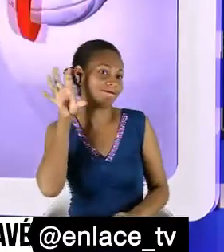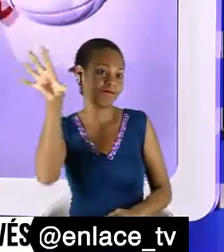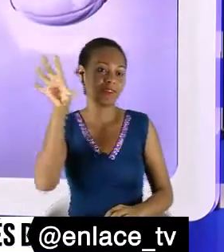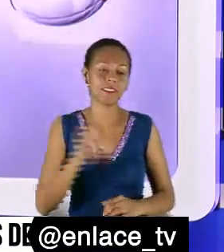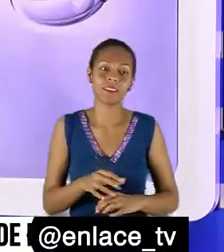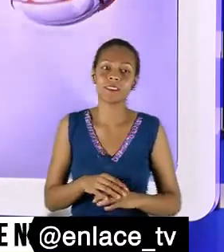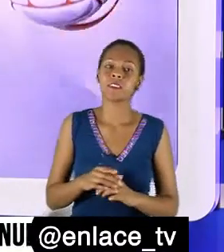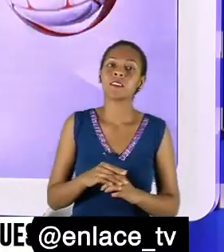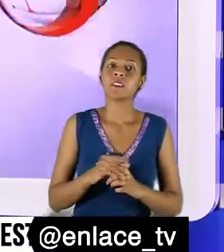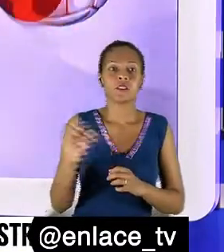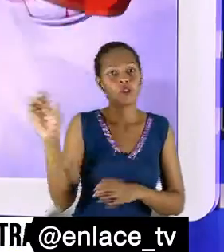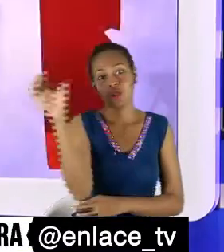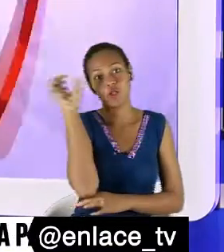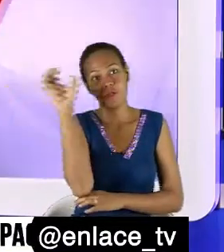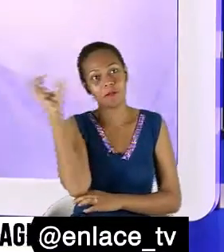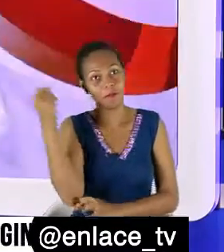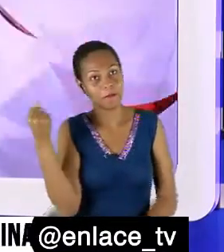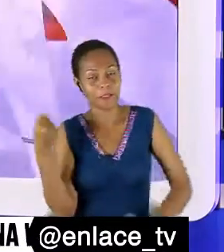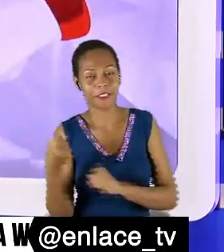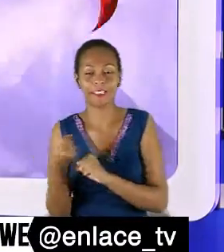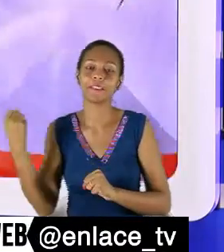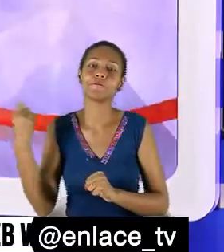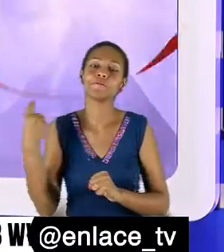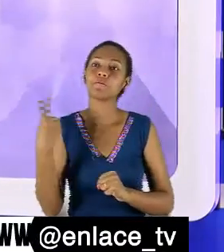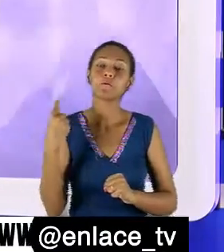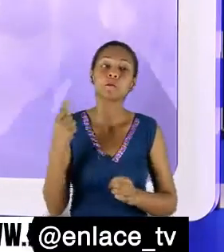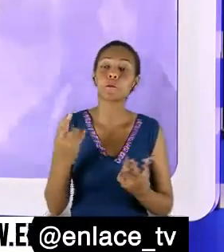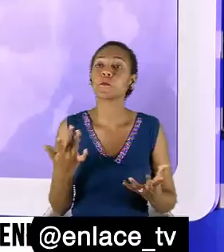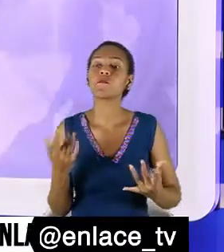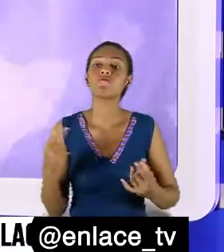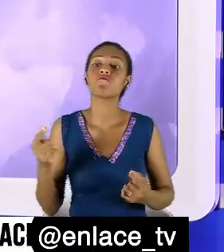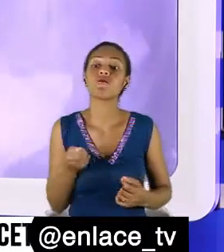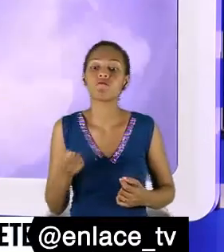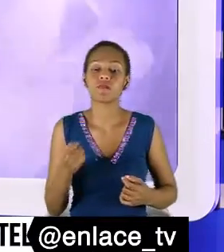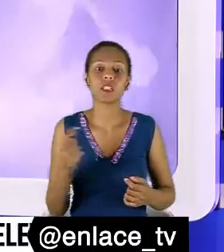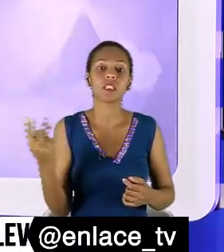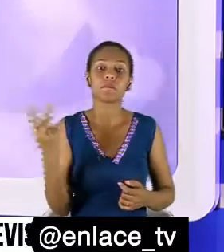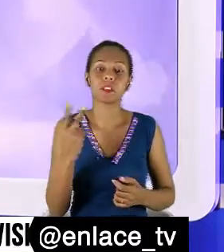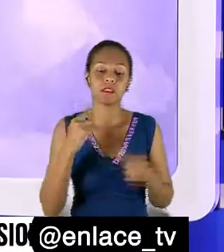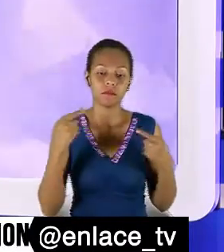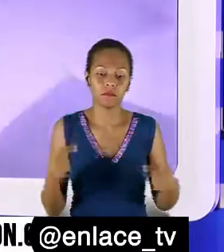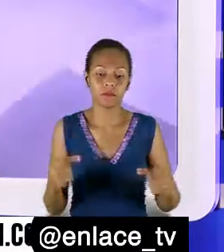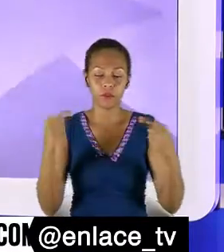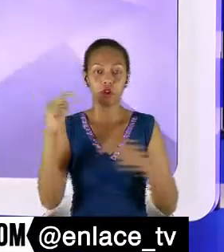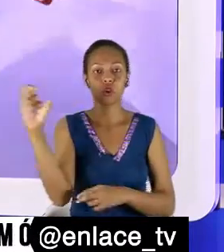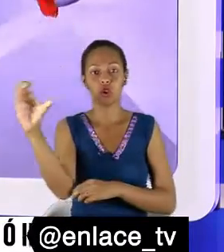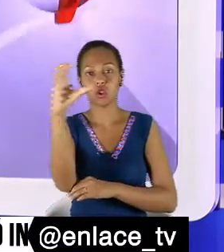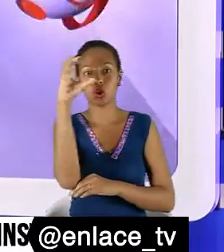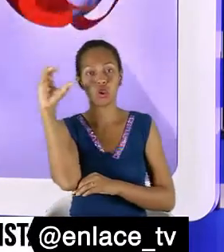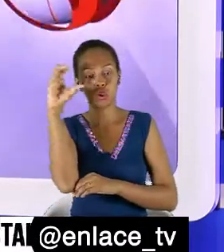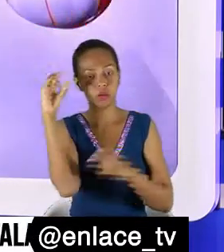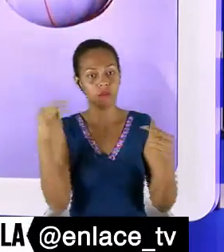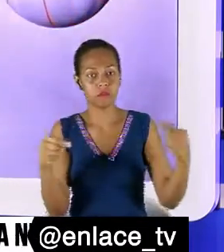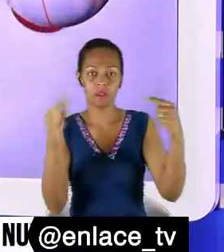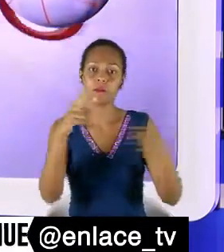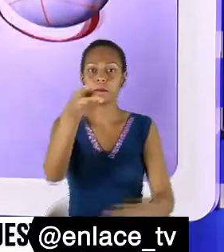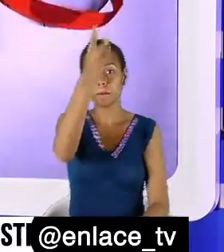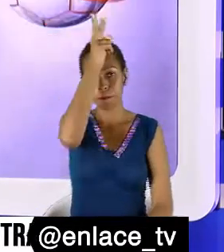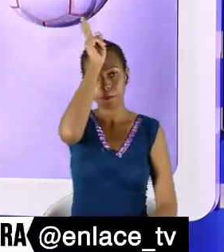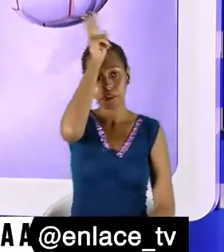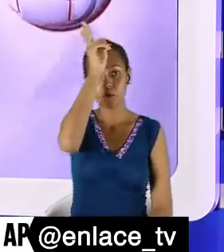que sigue esperando lo que es el encuentro del próximo viernes entre Colombia y el seleccionado peruano. Al parecer